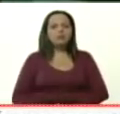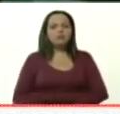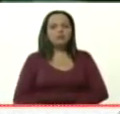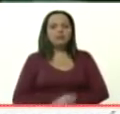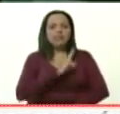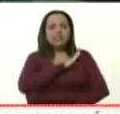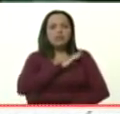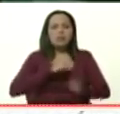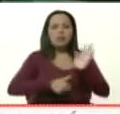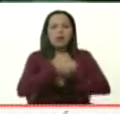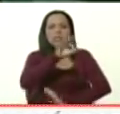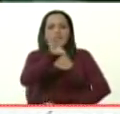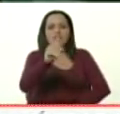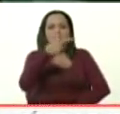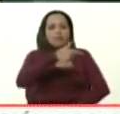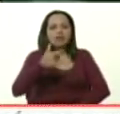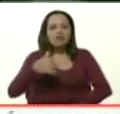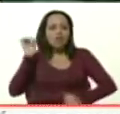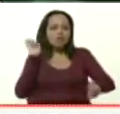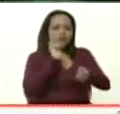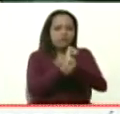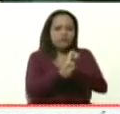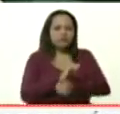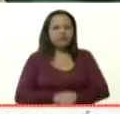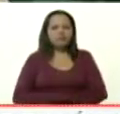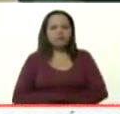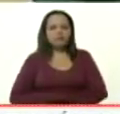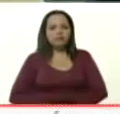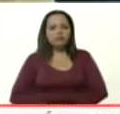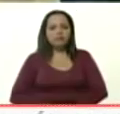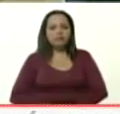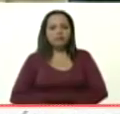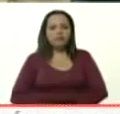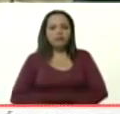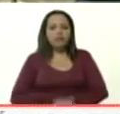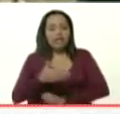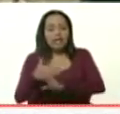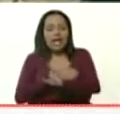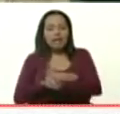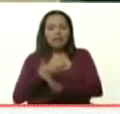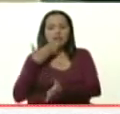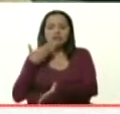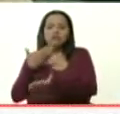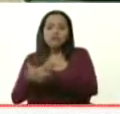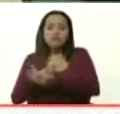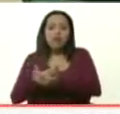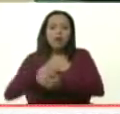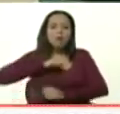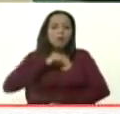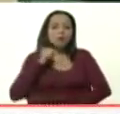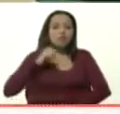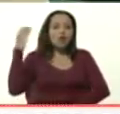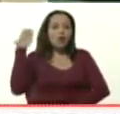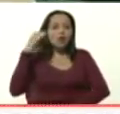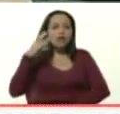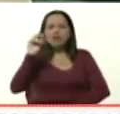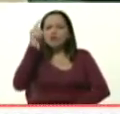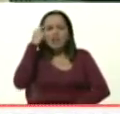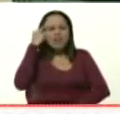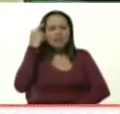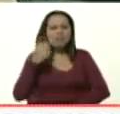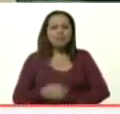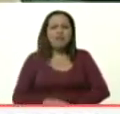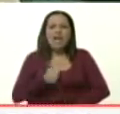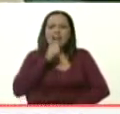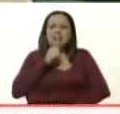tenemos más de 30 personas capturadas, solicitadas por Interpol Colombia. Y no sabemos a quién entregársela